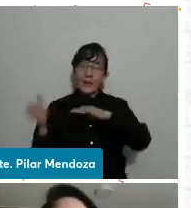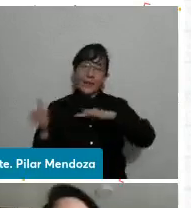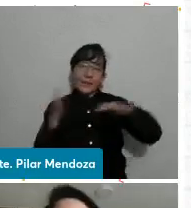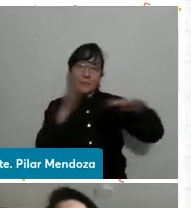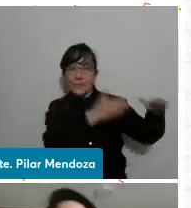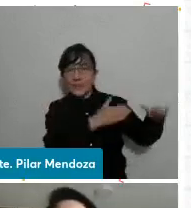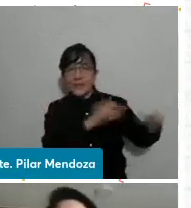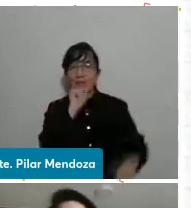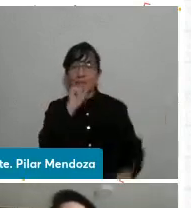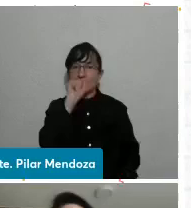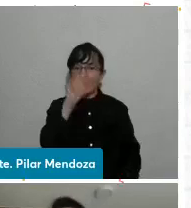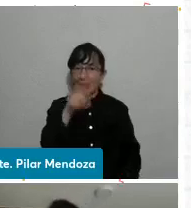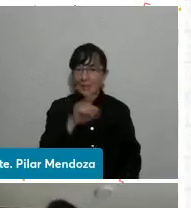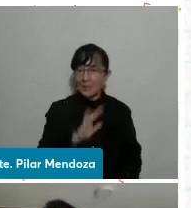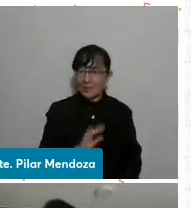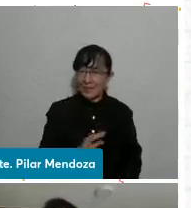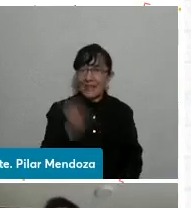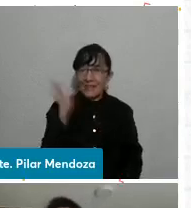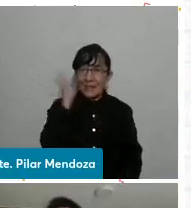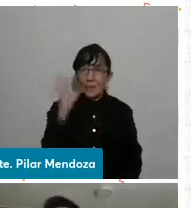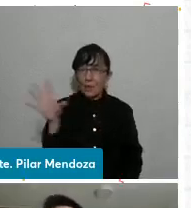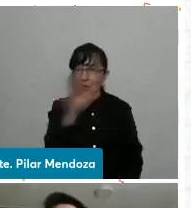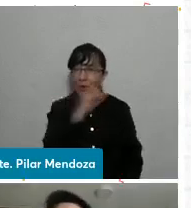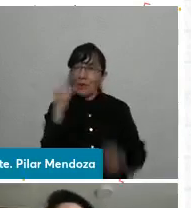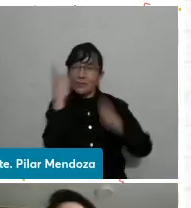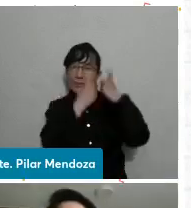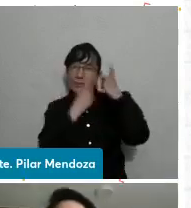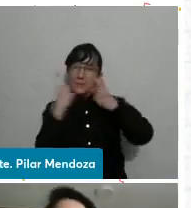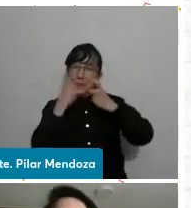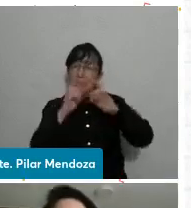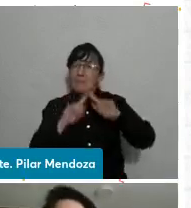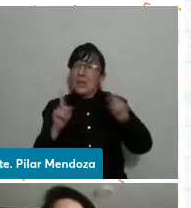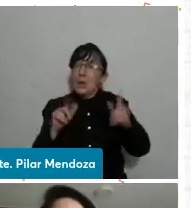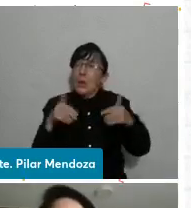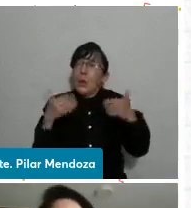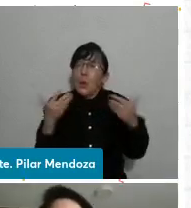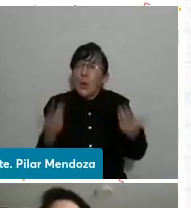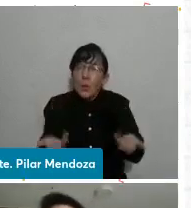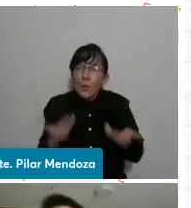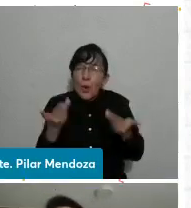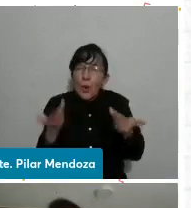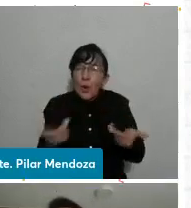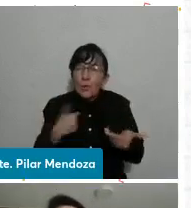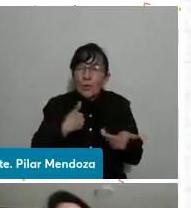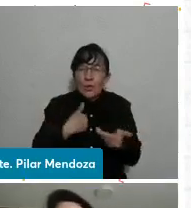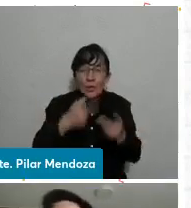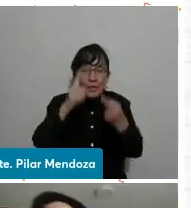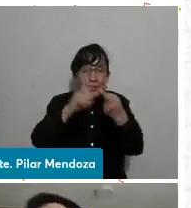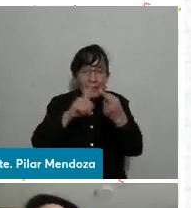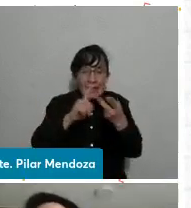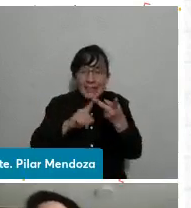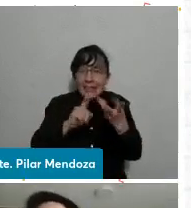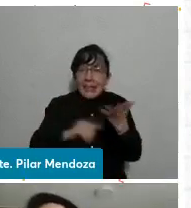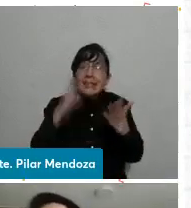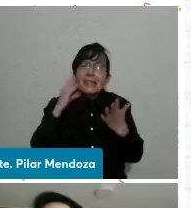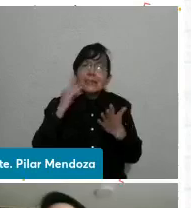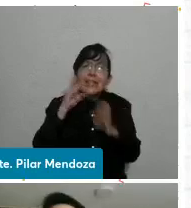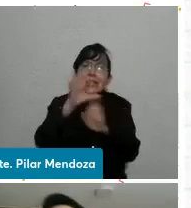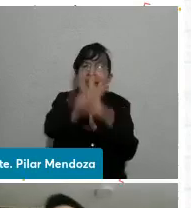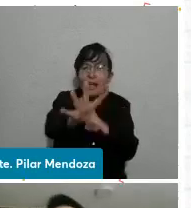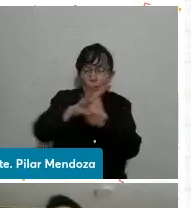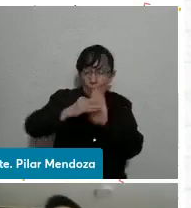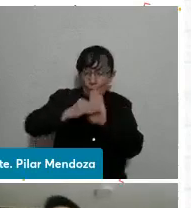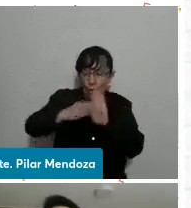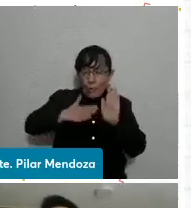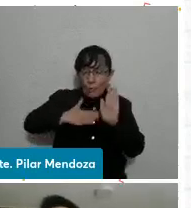que seguro muchos de ustedes están preguntando, pero bueno, ¿yo cómo puedo replicar esta experiencia, esta estrategia